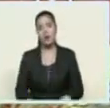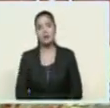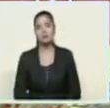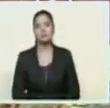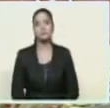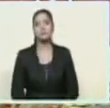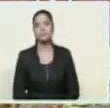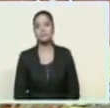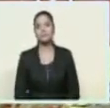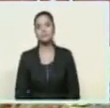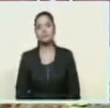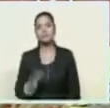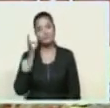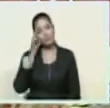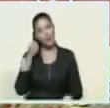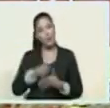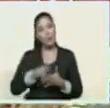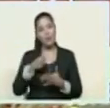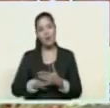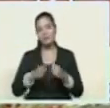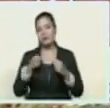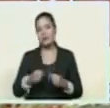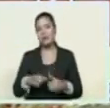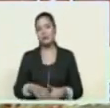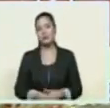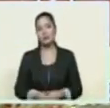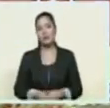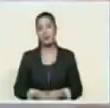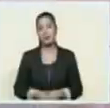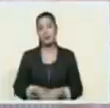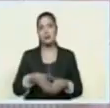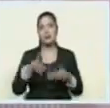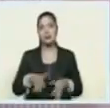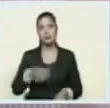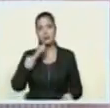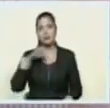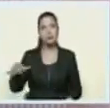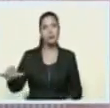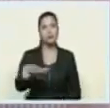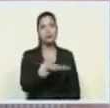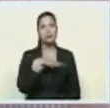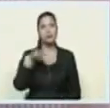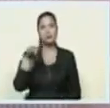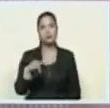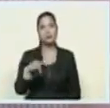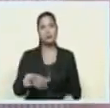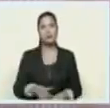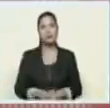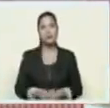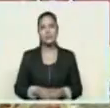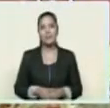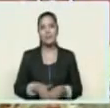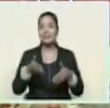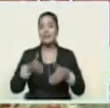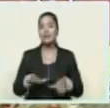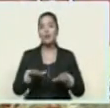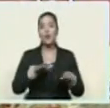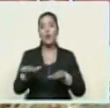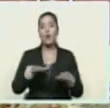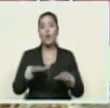esposa primera combatiente gracias de vista de tinaquillo